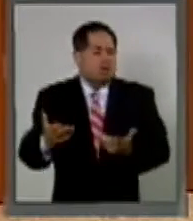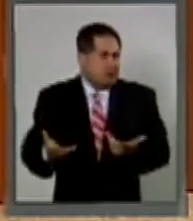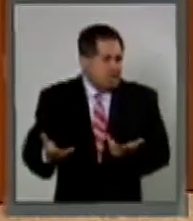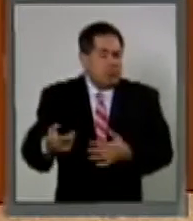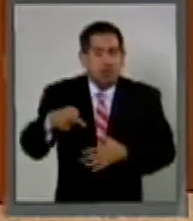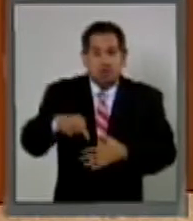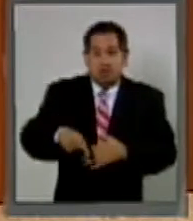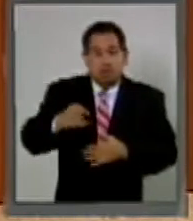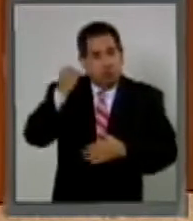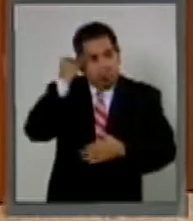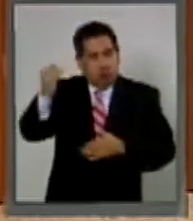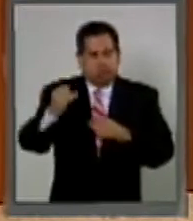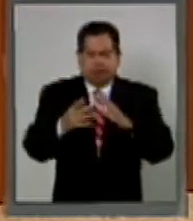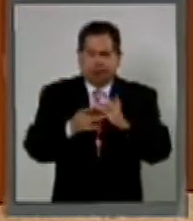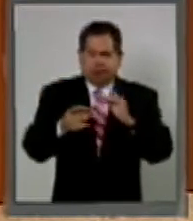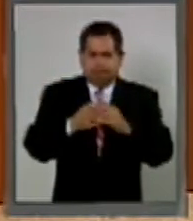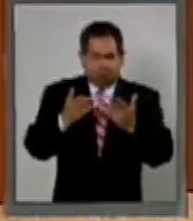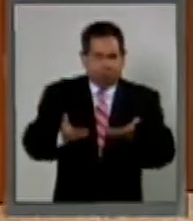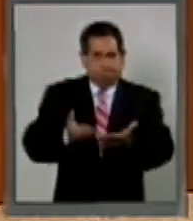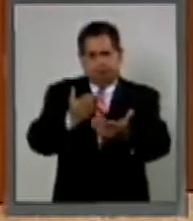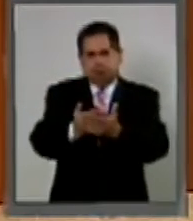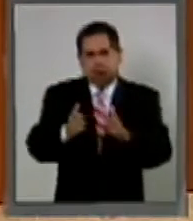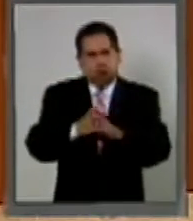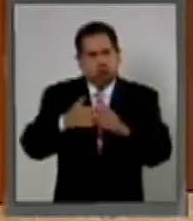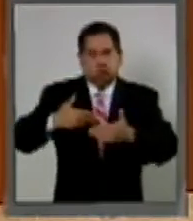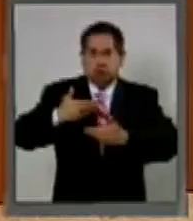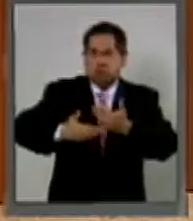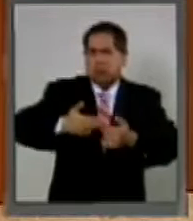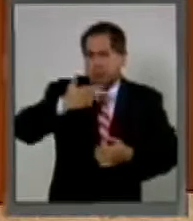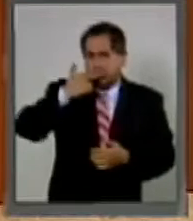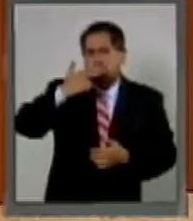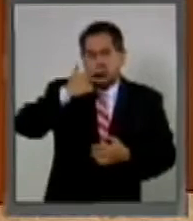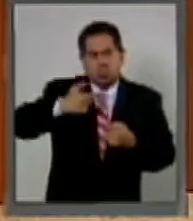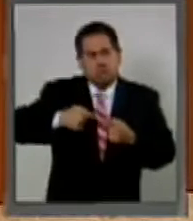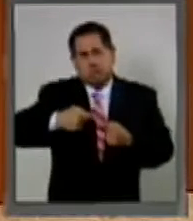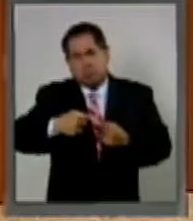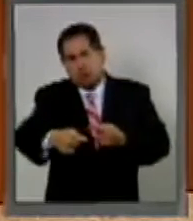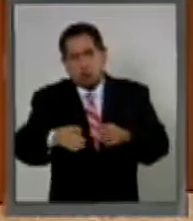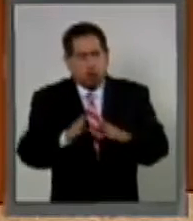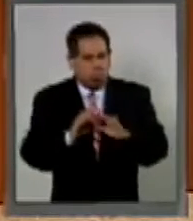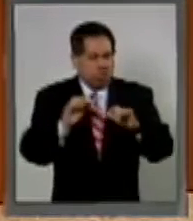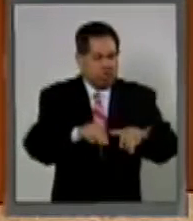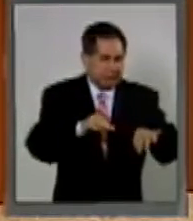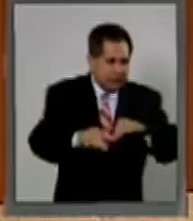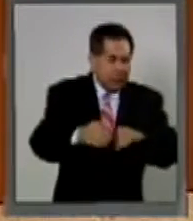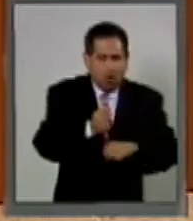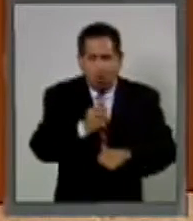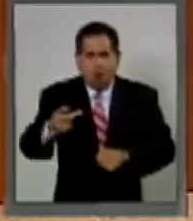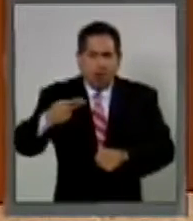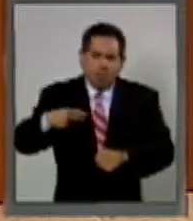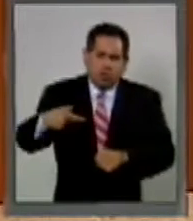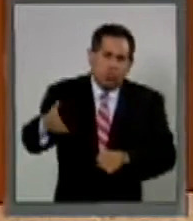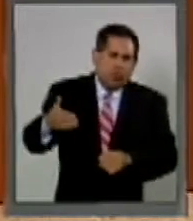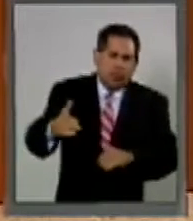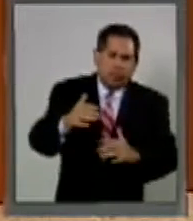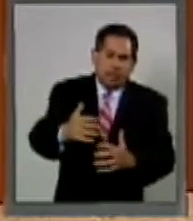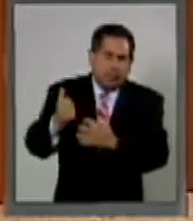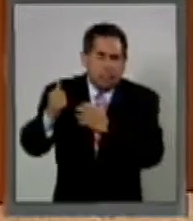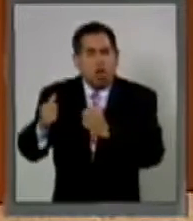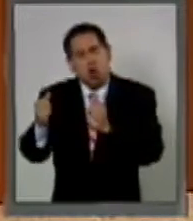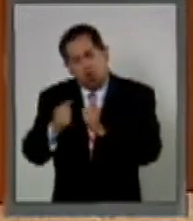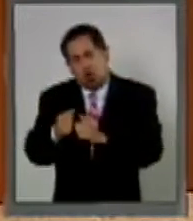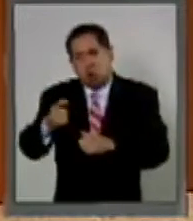la presente iniciativa pretende mejorar las condiciones de empleo de los pescadores y también de los